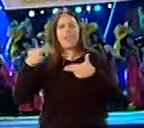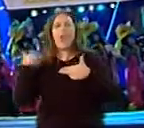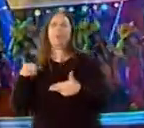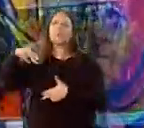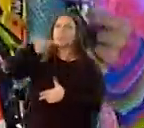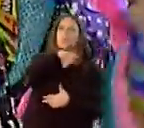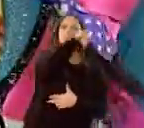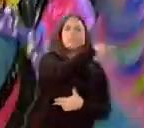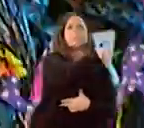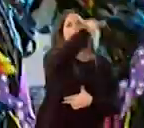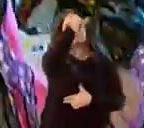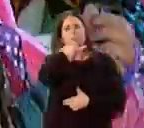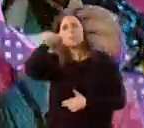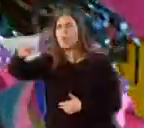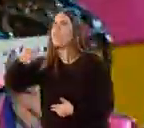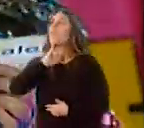idiomas